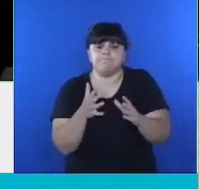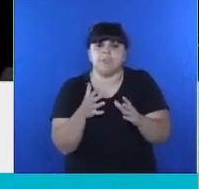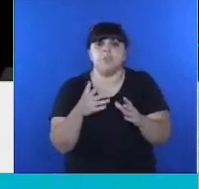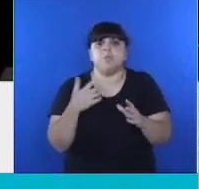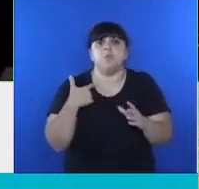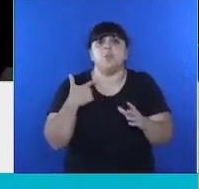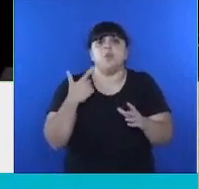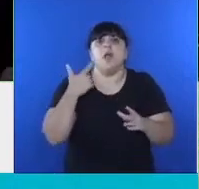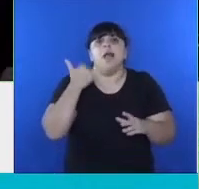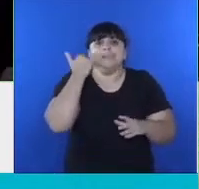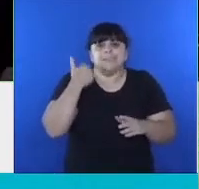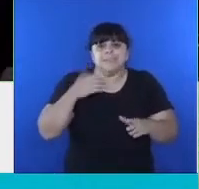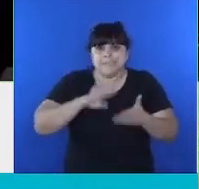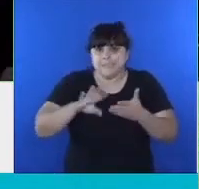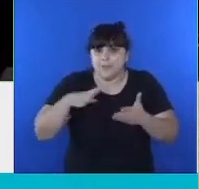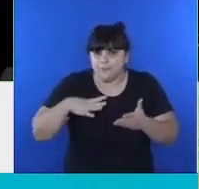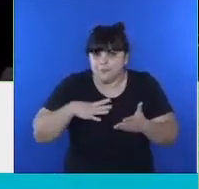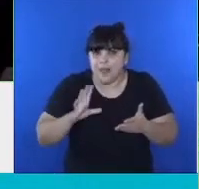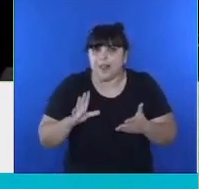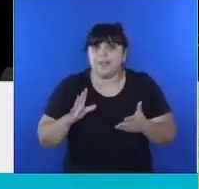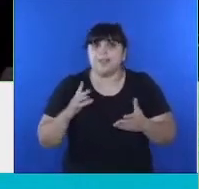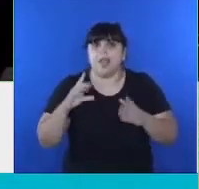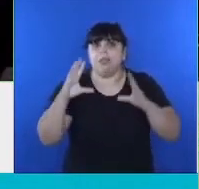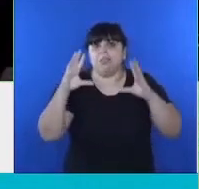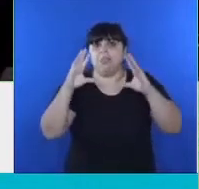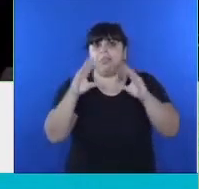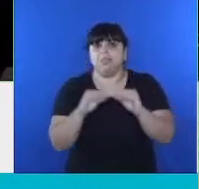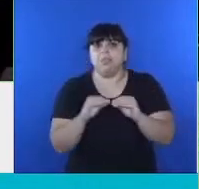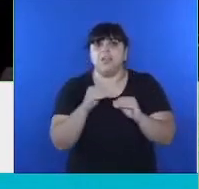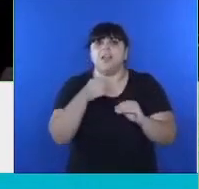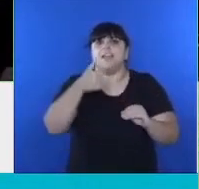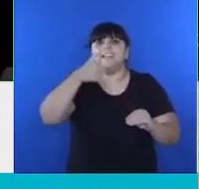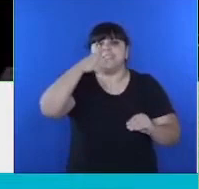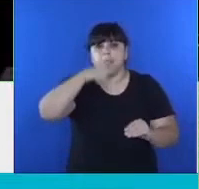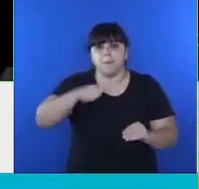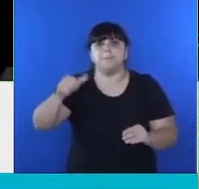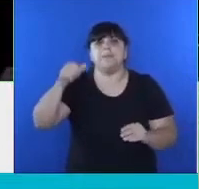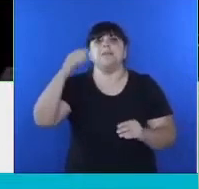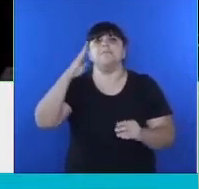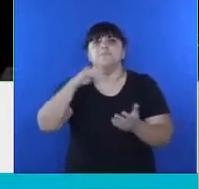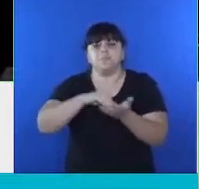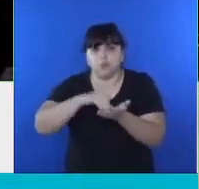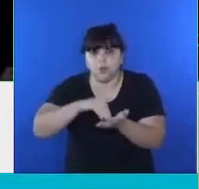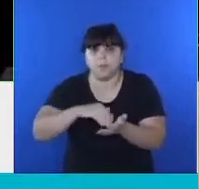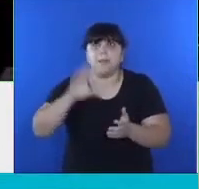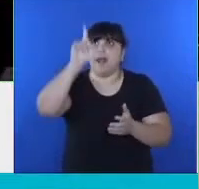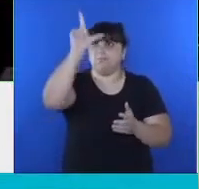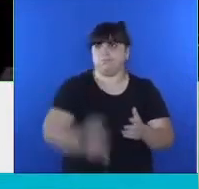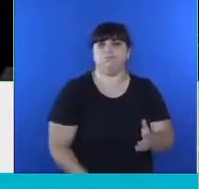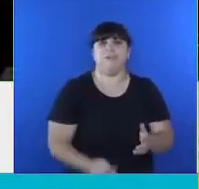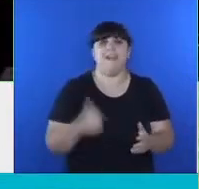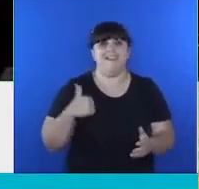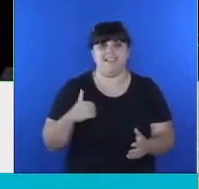en una pendiente de descenso tan solo 6.000 millones de pesos para todo el país.